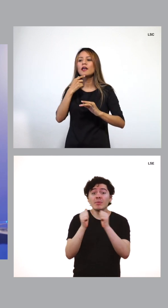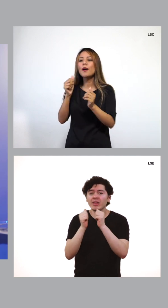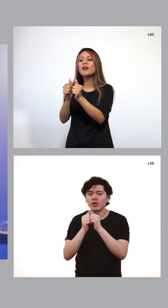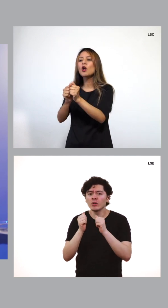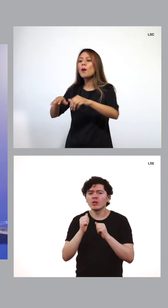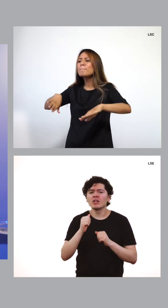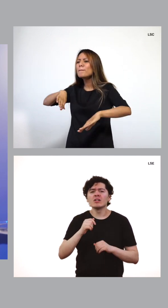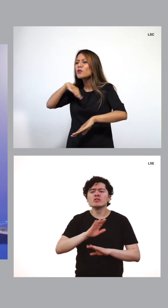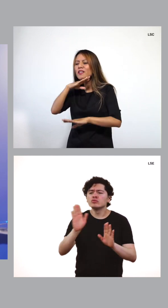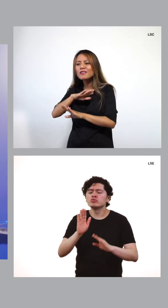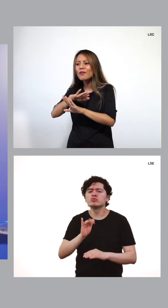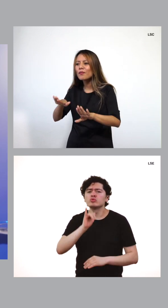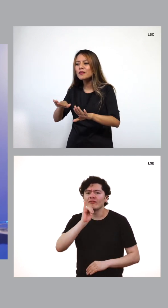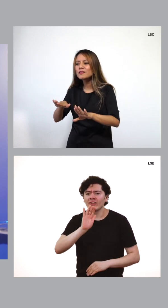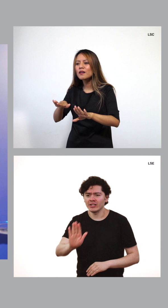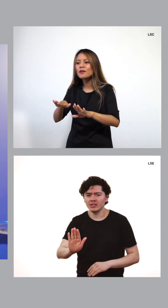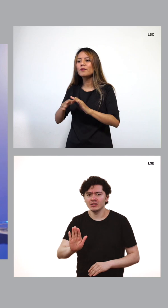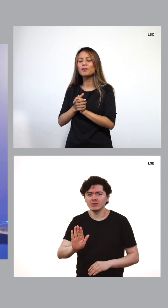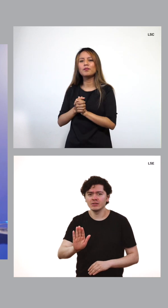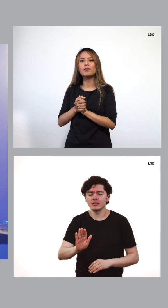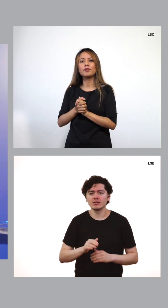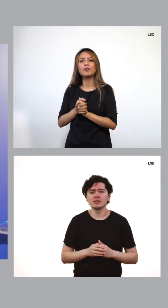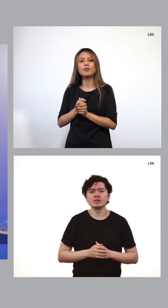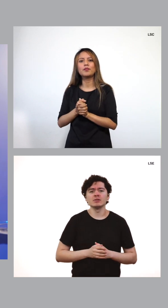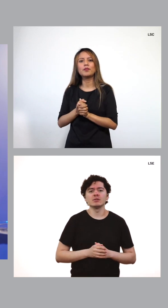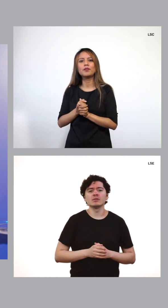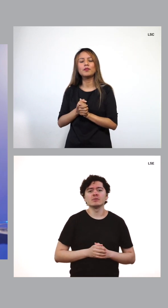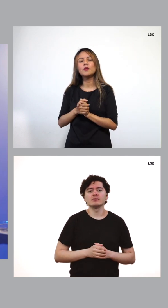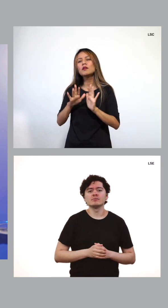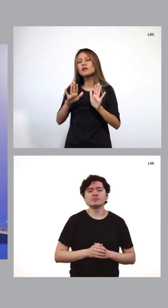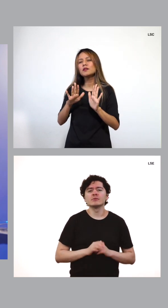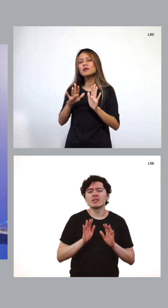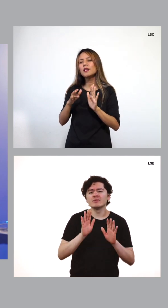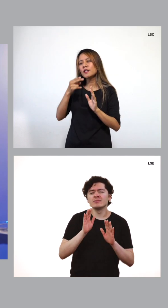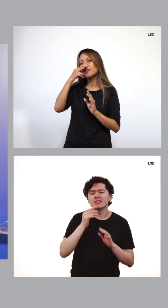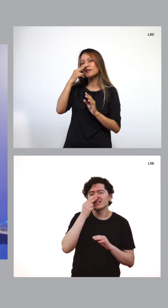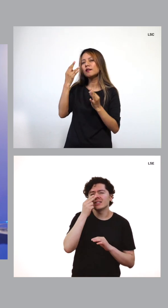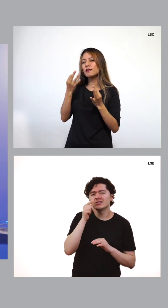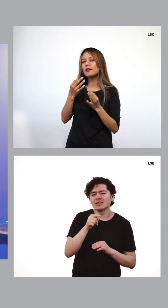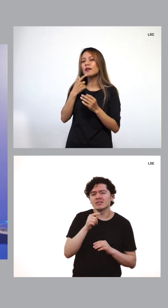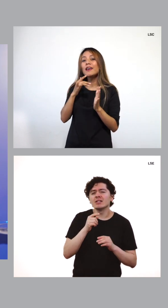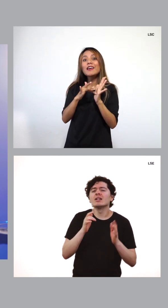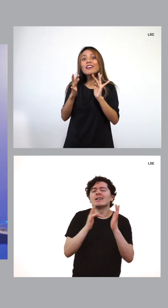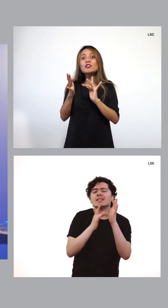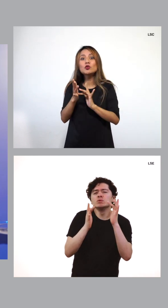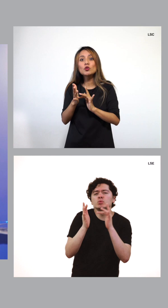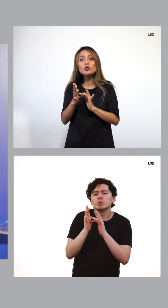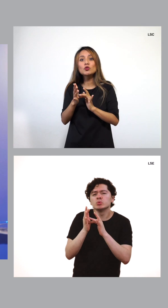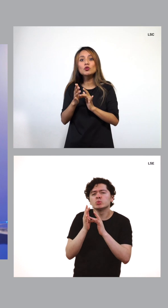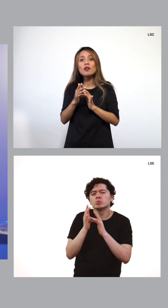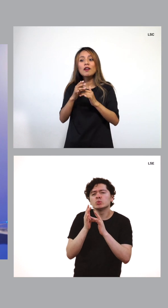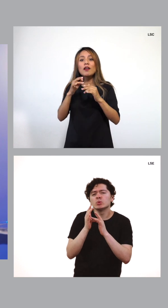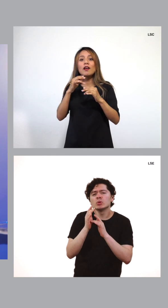a Pedro. Tocó la oreja del hombre y la sanó. Y escucha, esto es muy interesante. Dice, entonces Jesús habló a